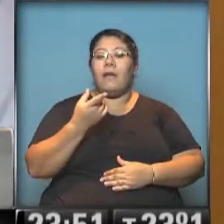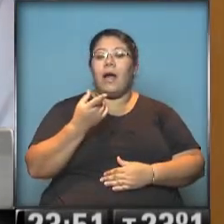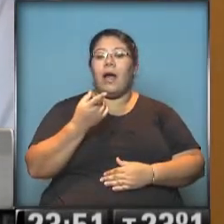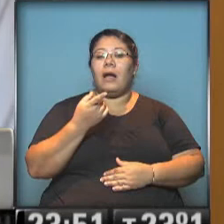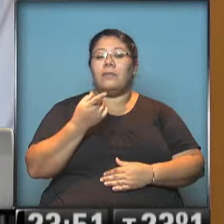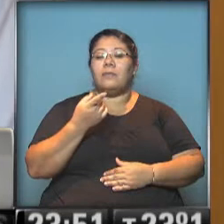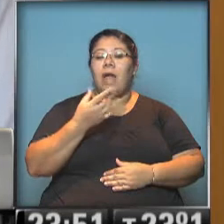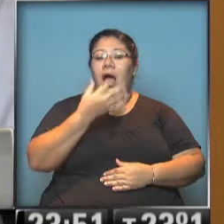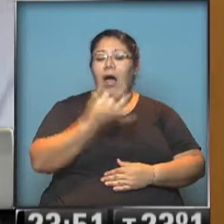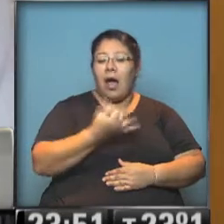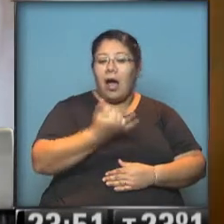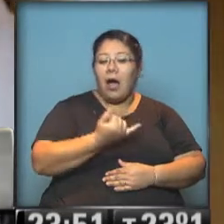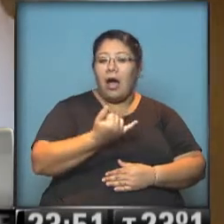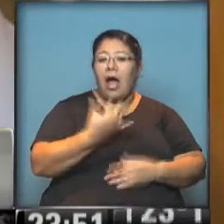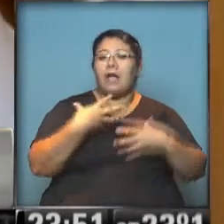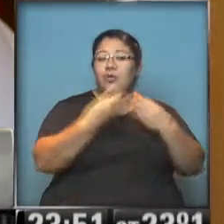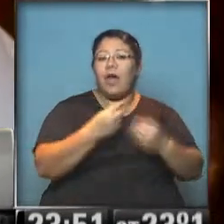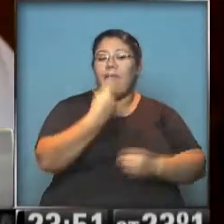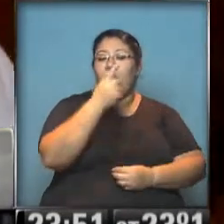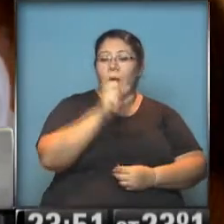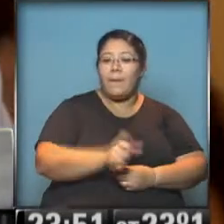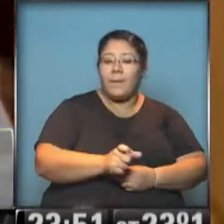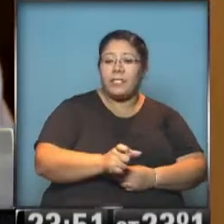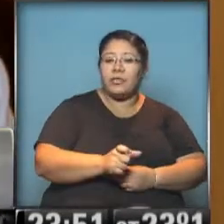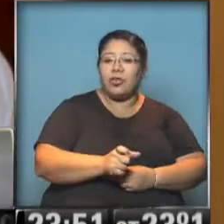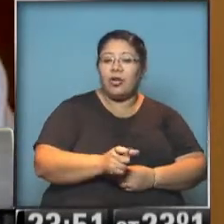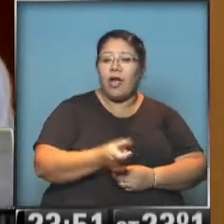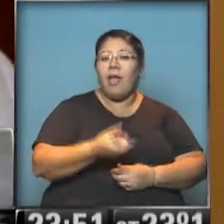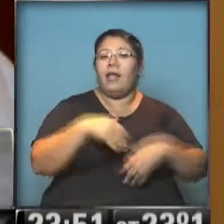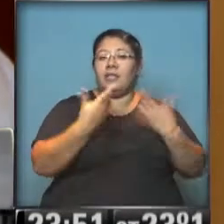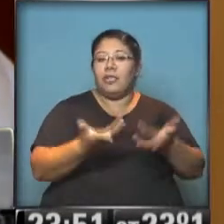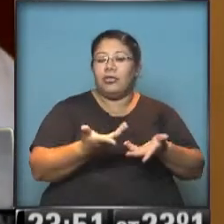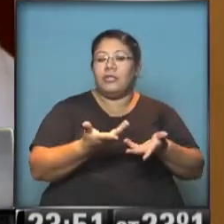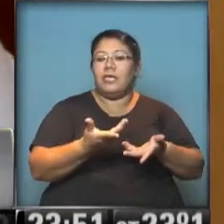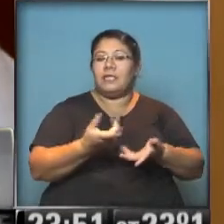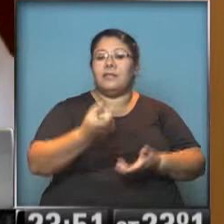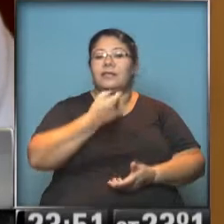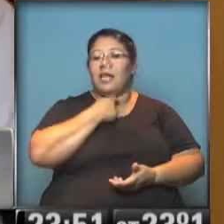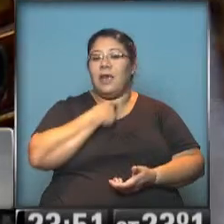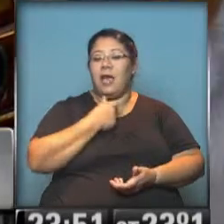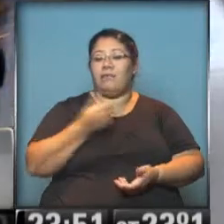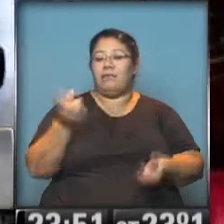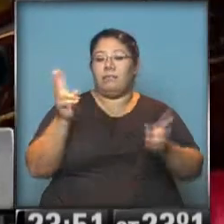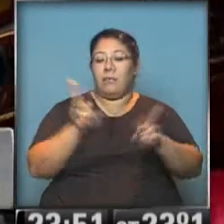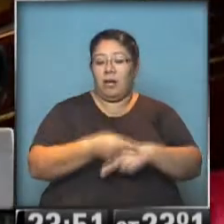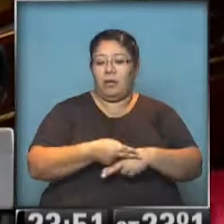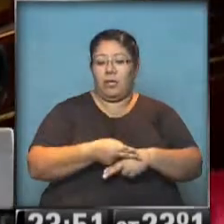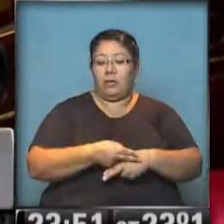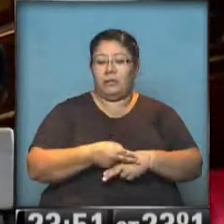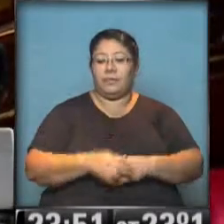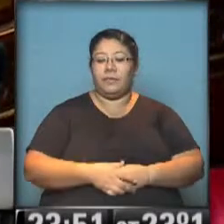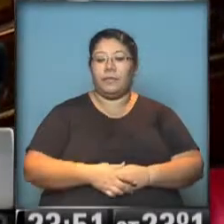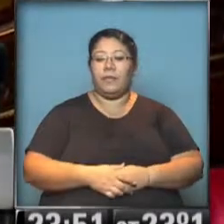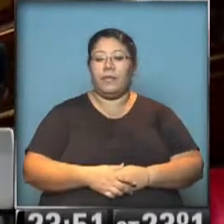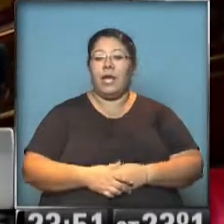que el ministro de Gobierno, que debió ocuparse de todo esto, se pasó viajando por la Argentina, más preocupado por la campaña nacional de